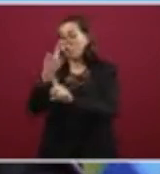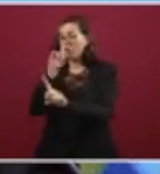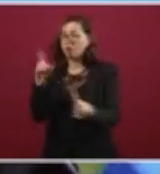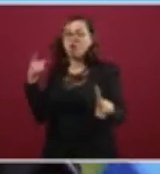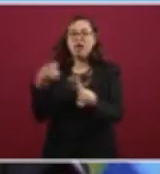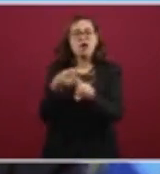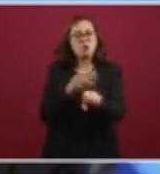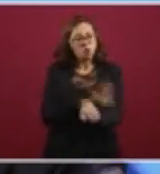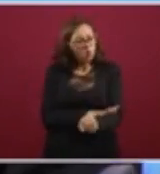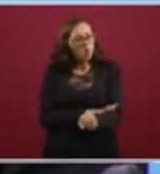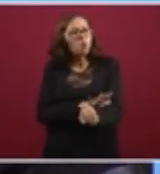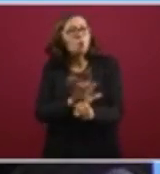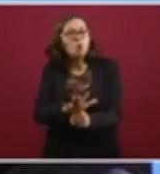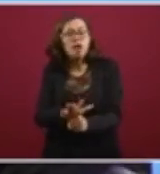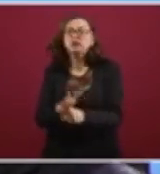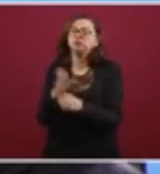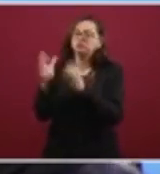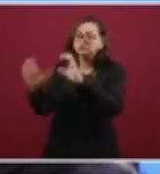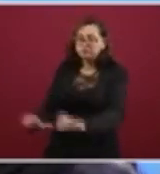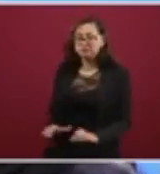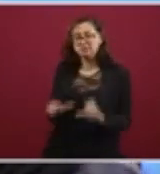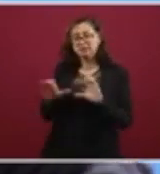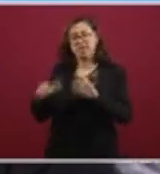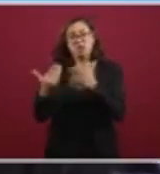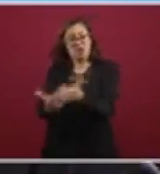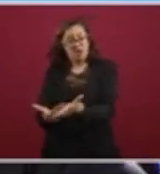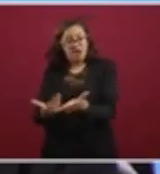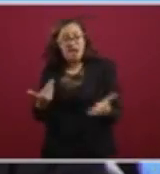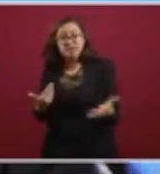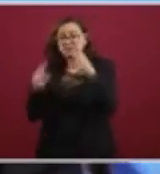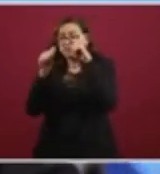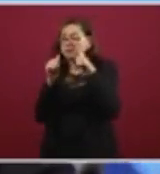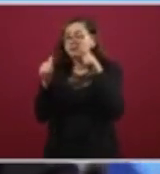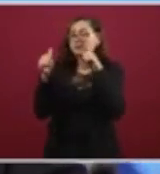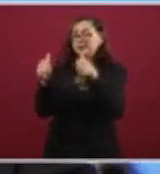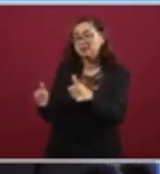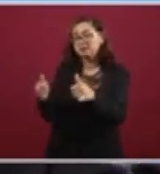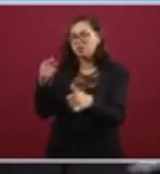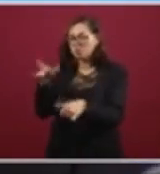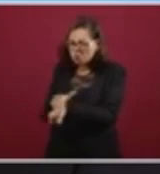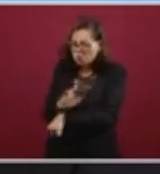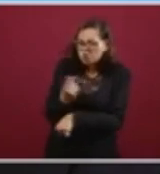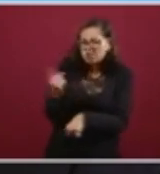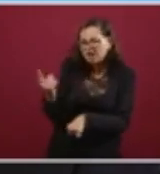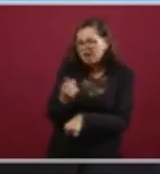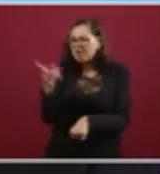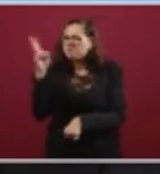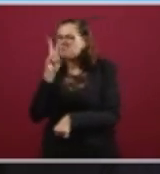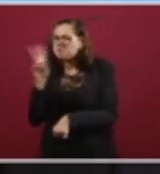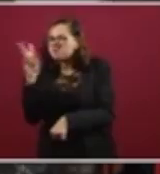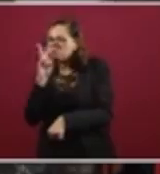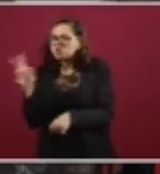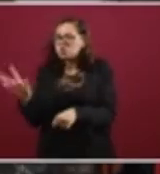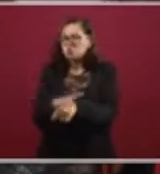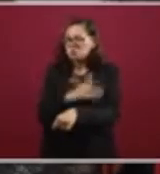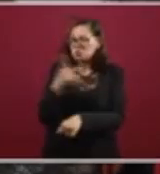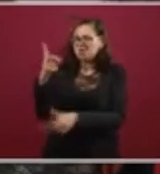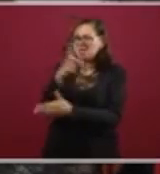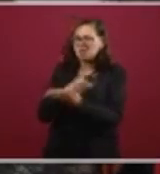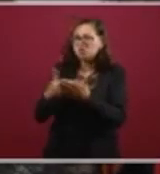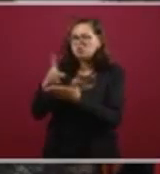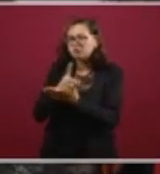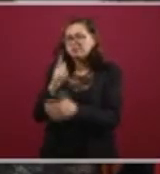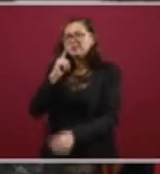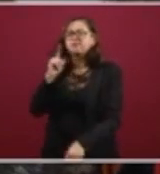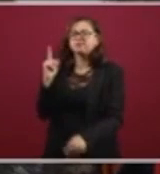y buscando la prevención en el tema de adicciones, yendo a las causas, brindando oportunidades y sobre todo dando